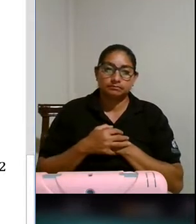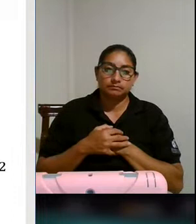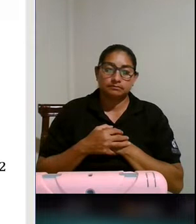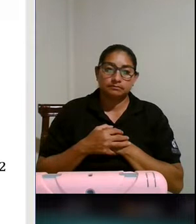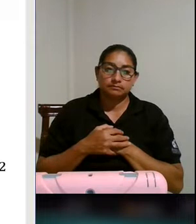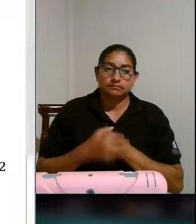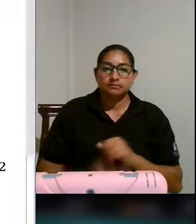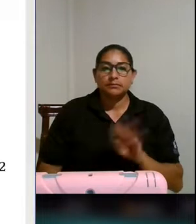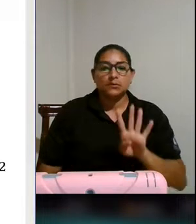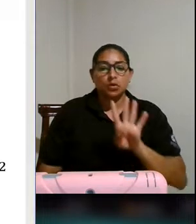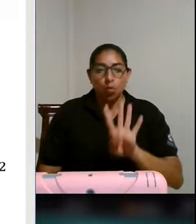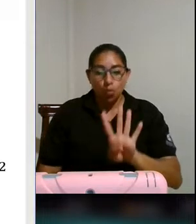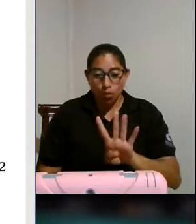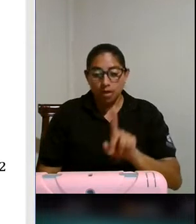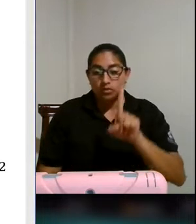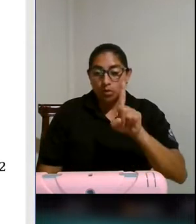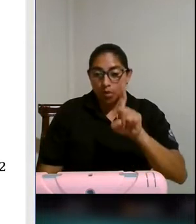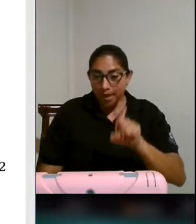4x